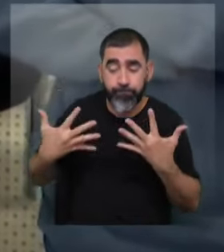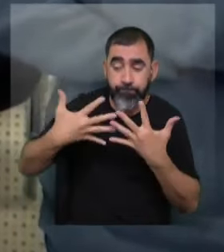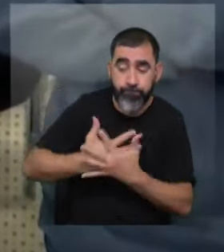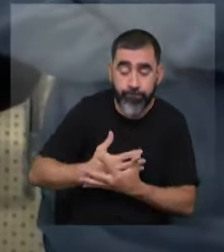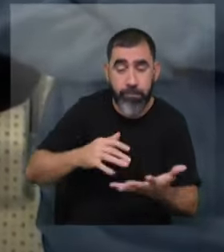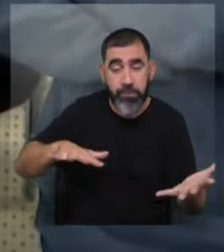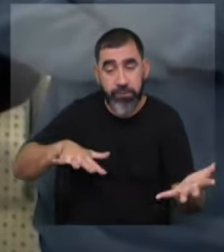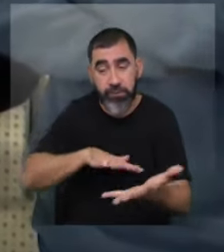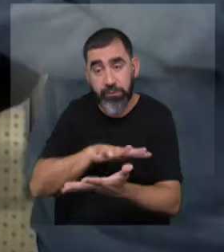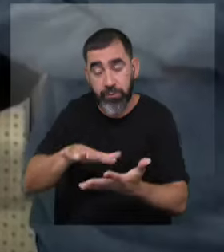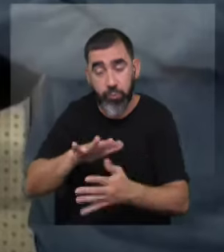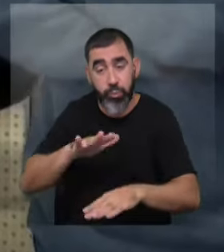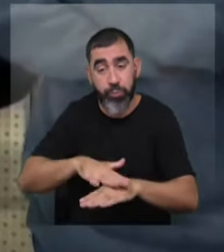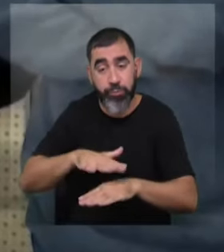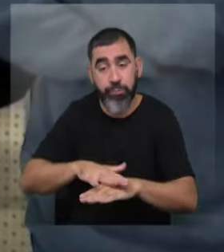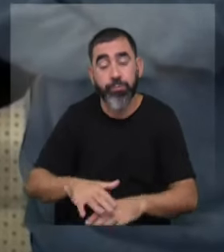esta situación.